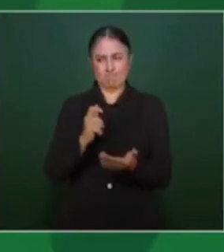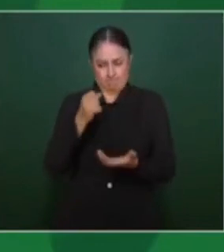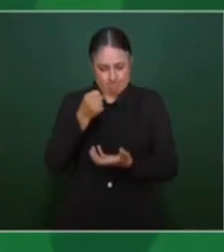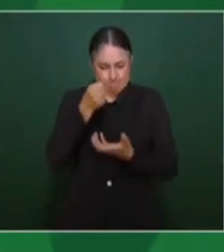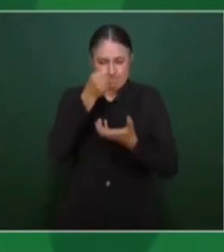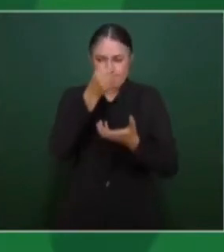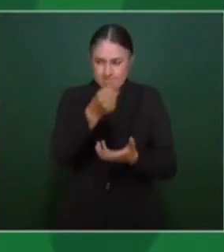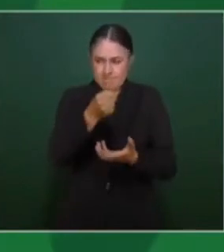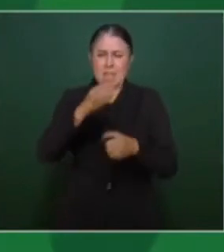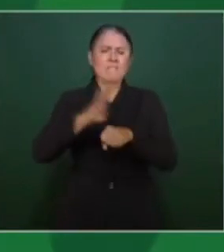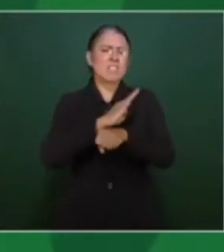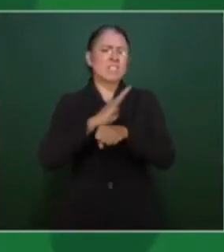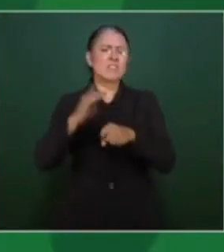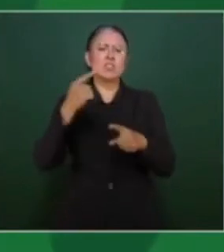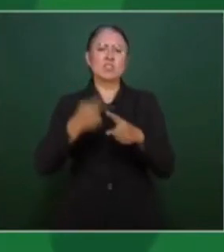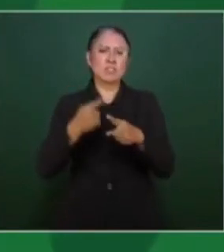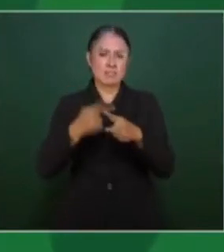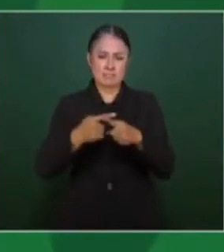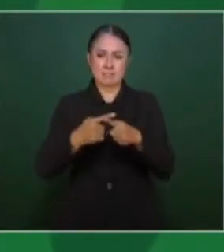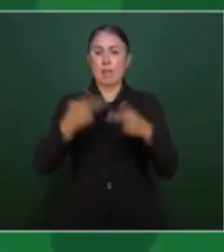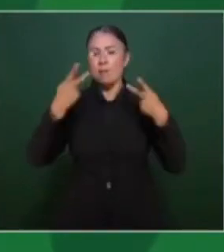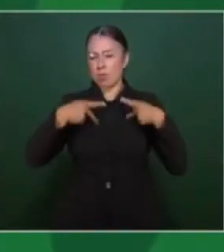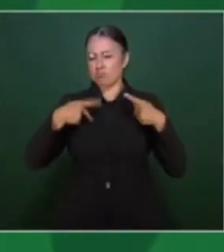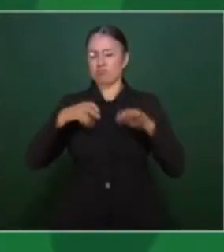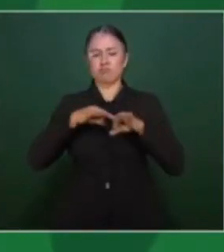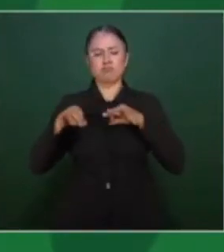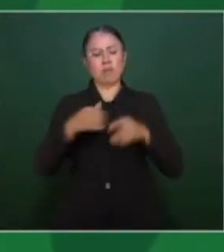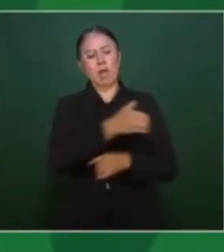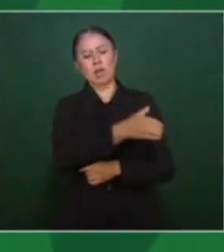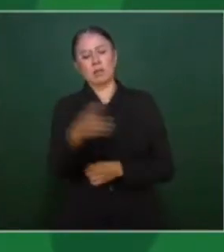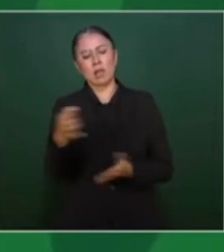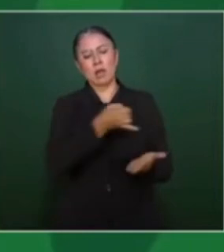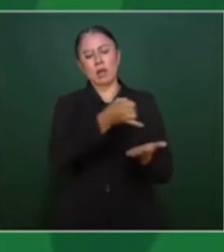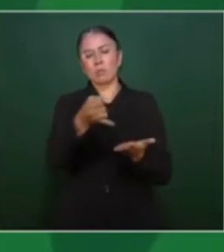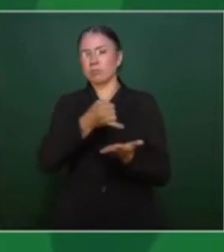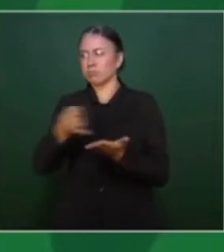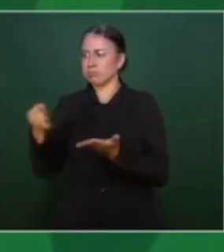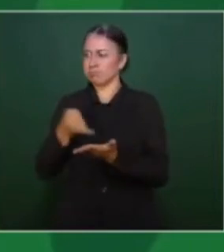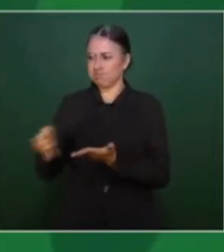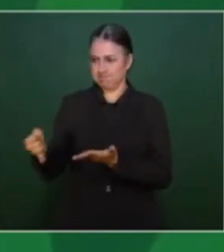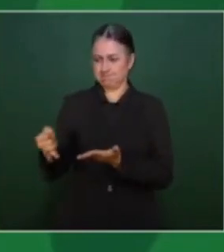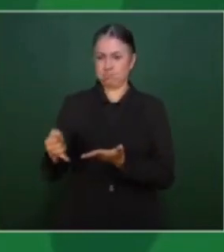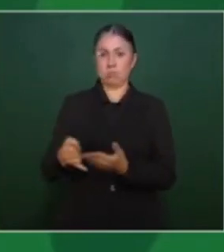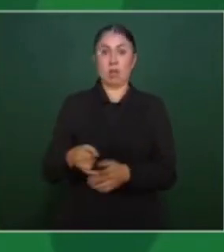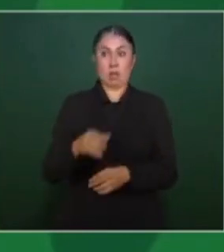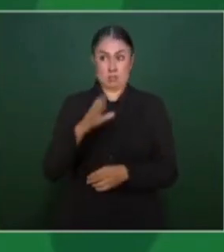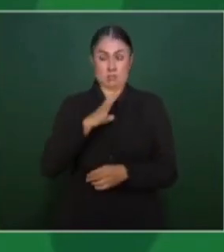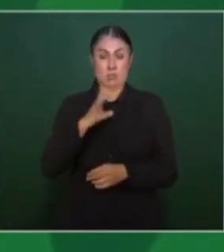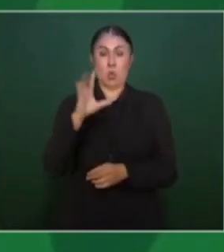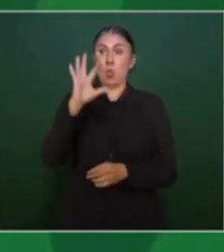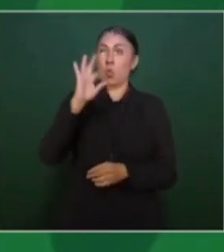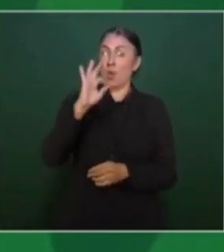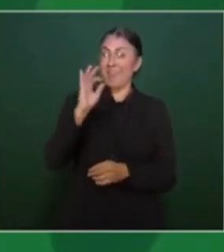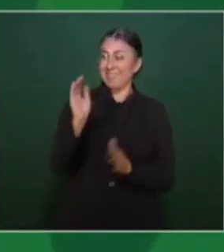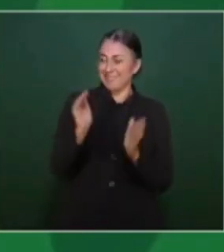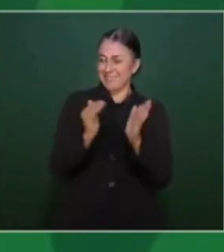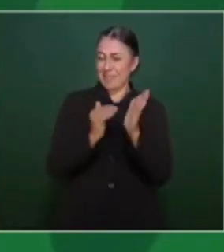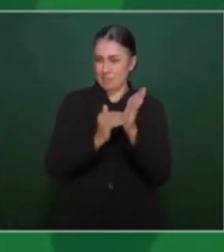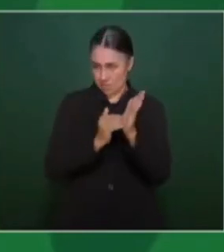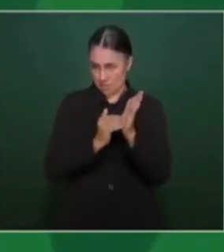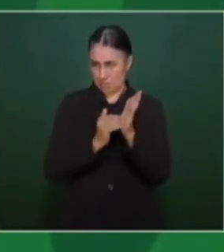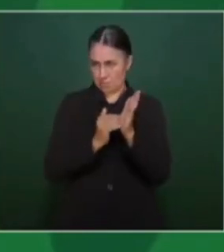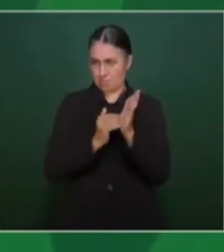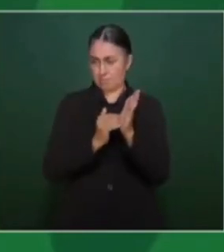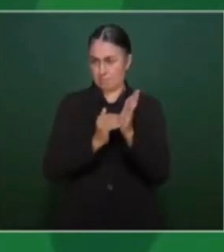beneficio de productores que van a tener 40,000 hectáreas